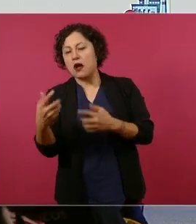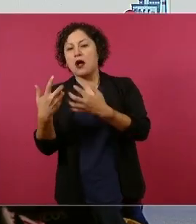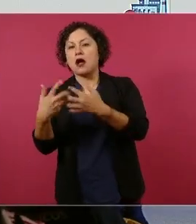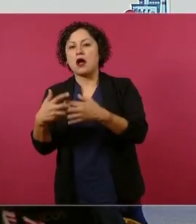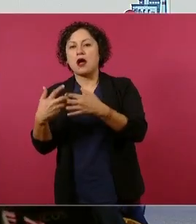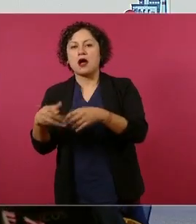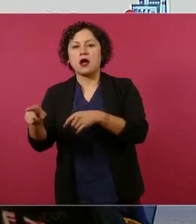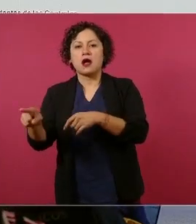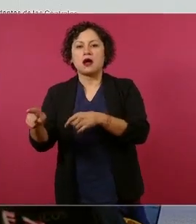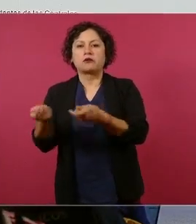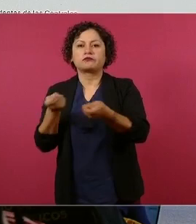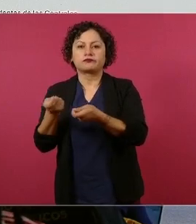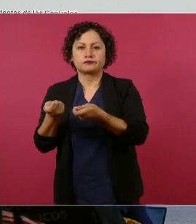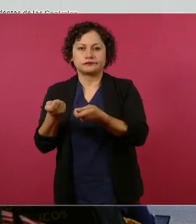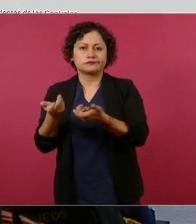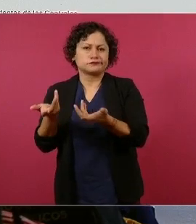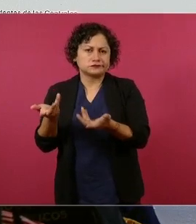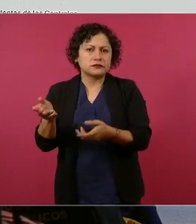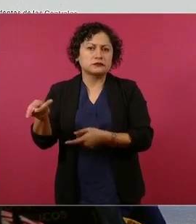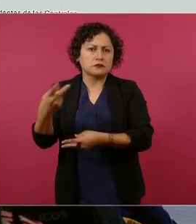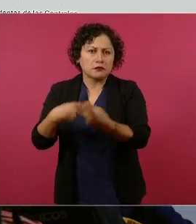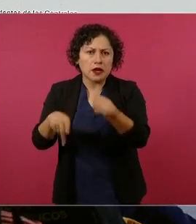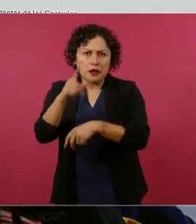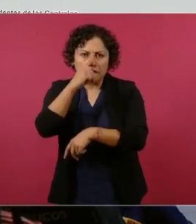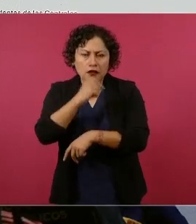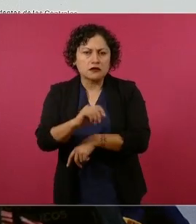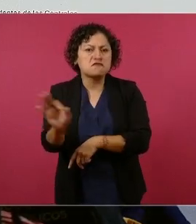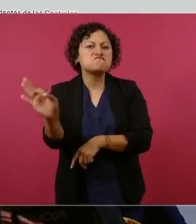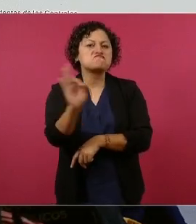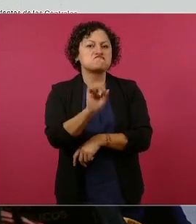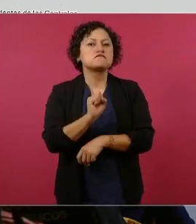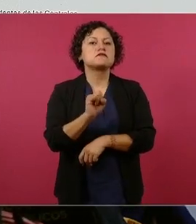veamos cómo lo atendió CFE y cómo fue la estrategia